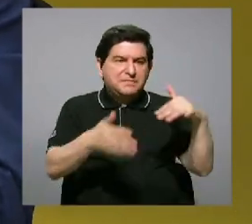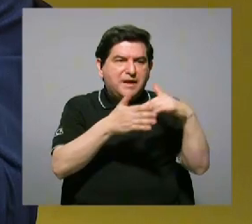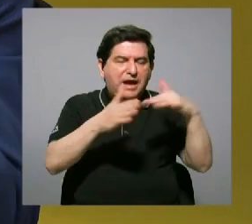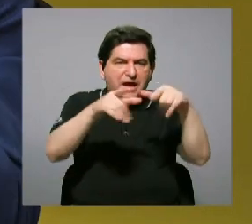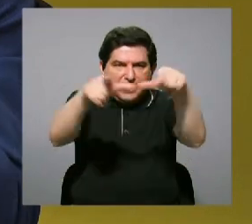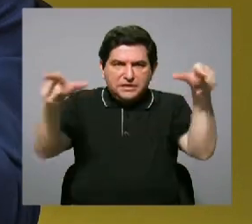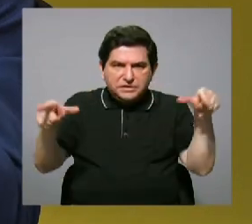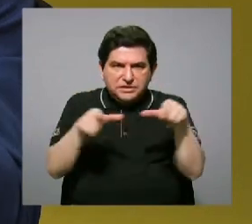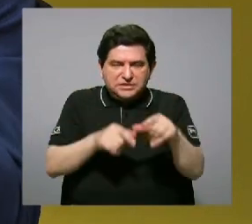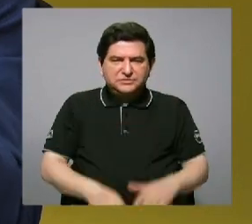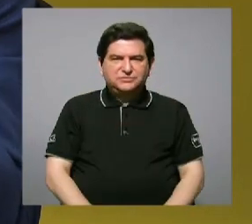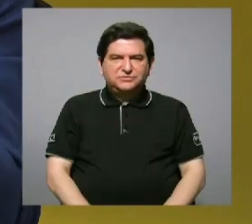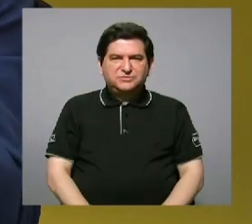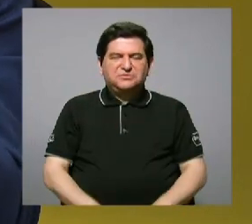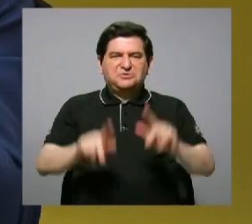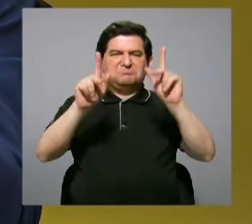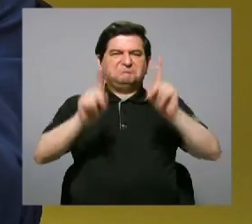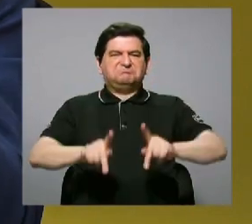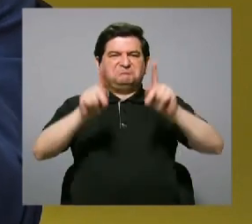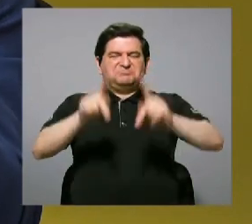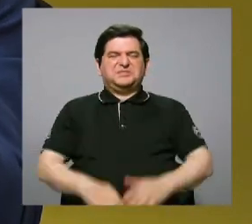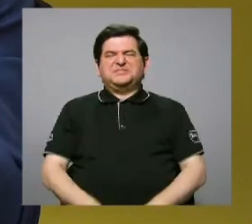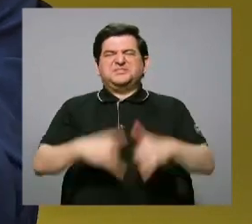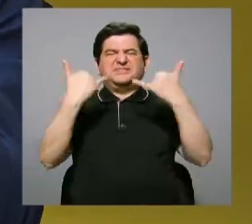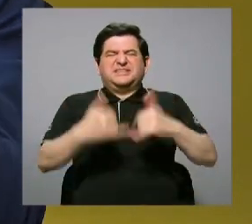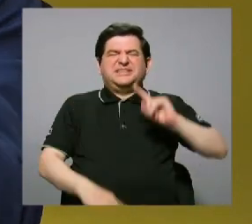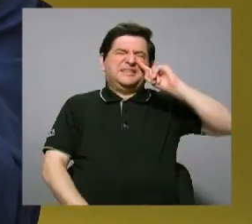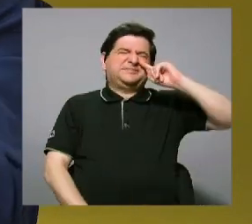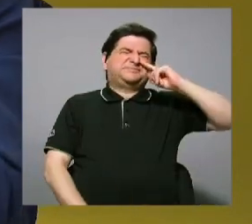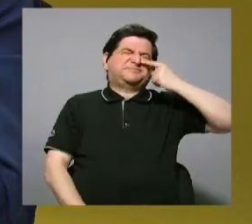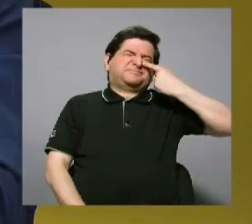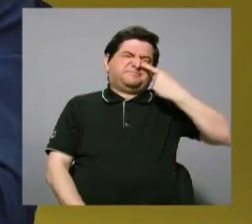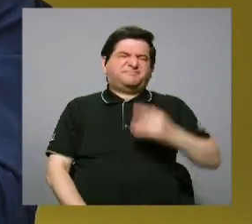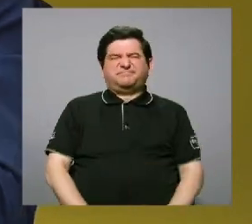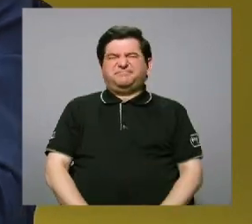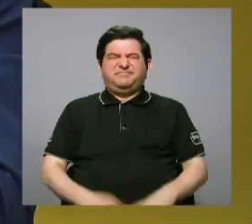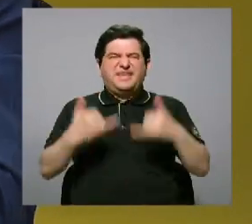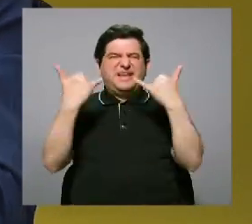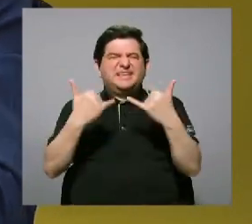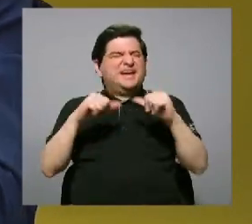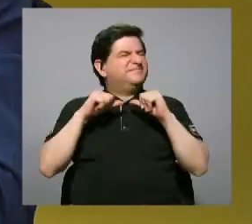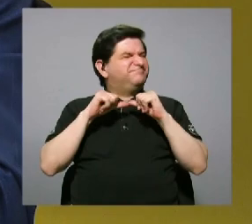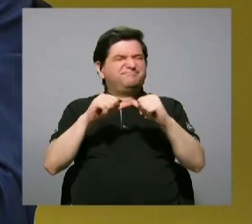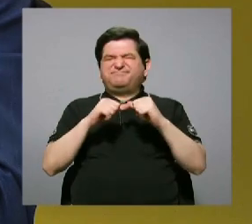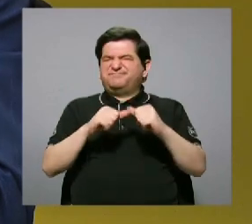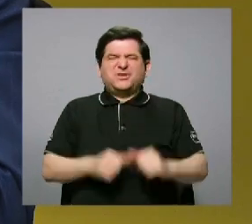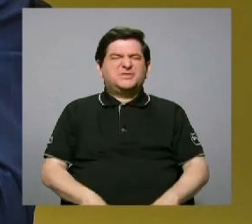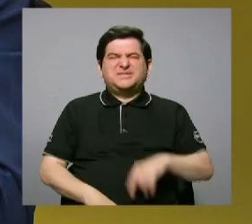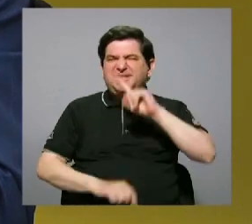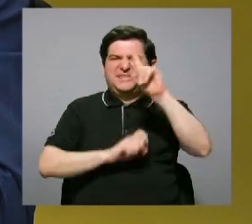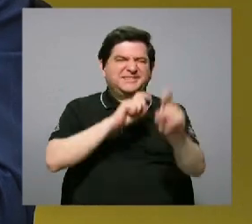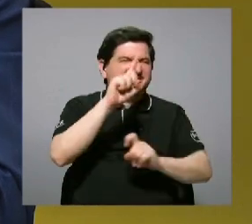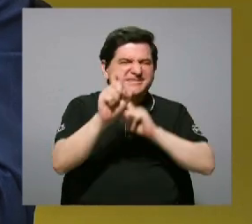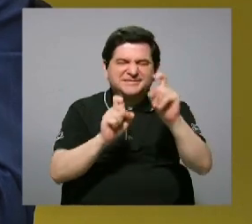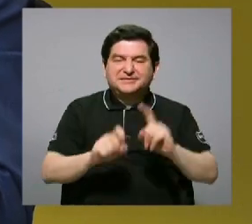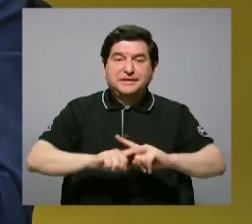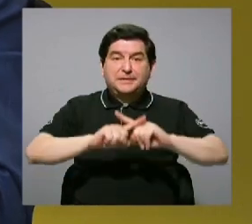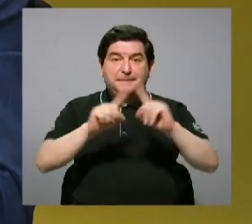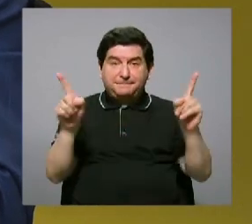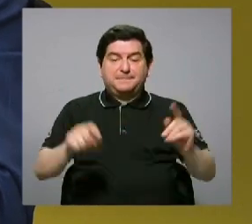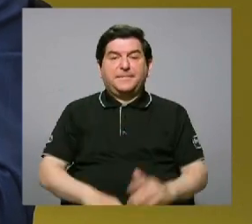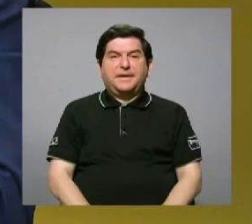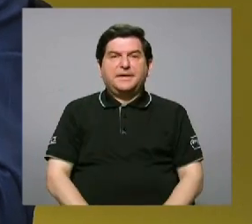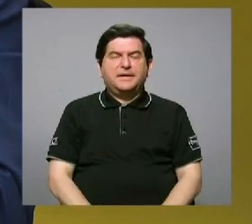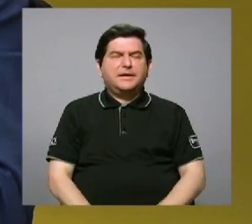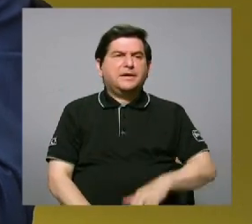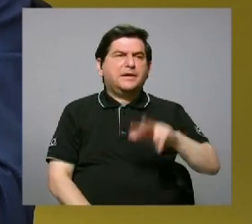se tienen, que es el abandono, ¿verdad? Que la gente termina ya aburriéndose y entonces abandona la encuesta. Pero hay